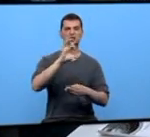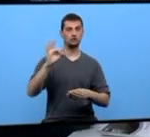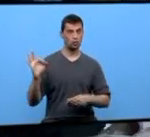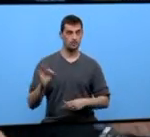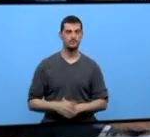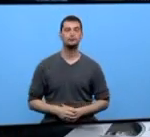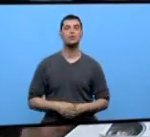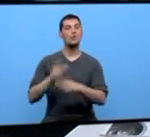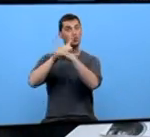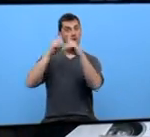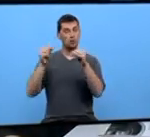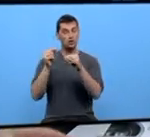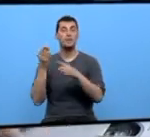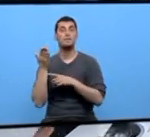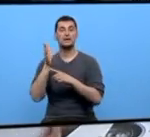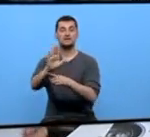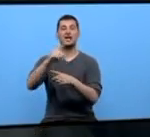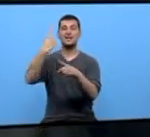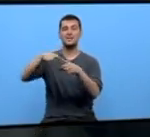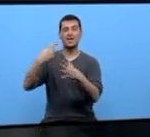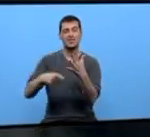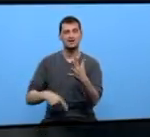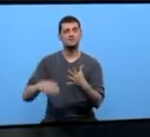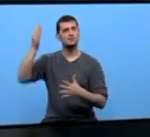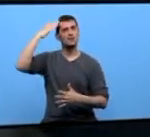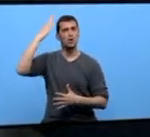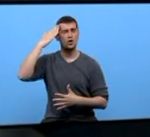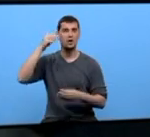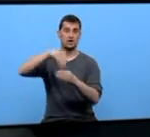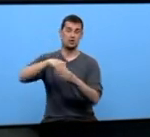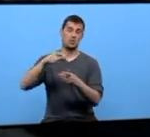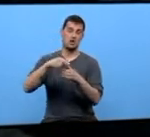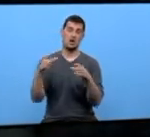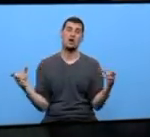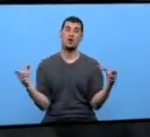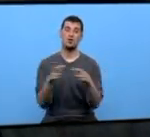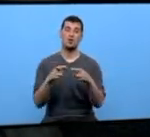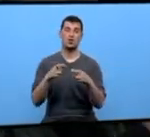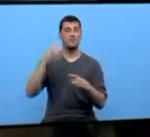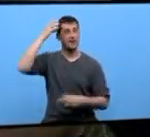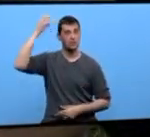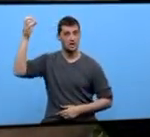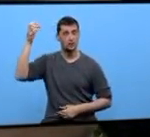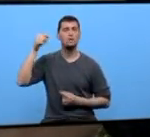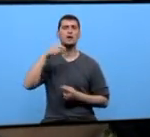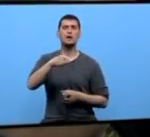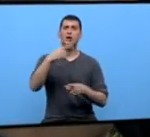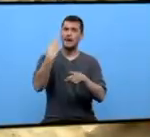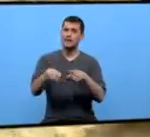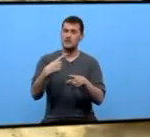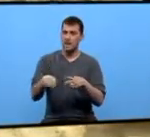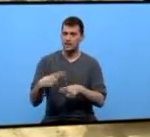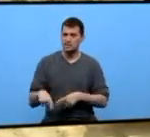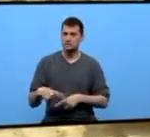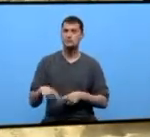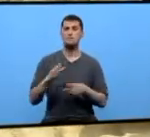A Fundación TIC presentou a memoria de actividades que superou todos os récords na reunión do patronato. Unha destas actividades que serven de experiencia